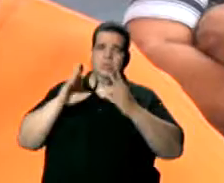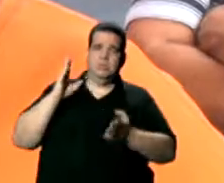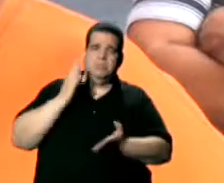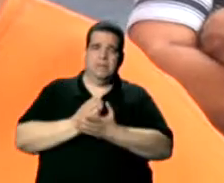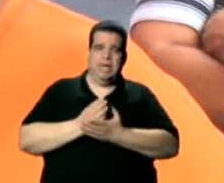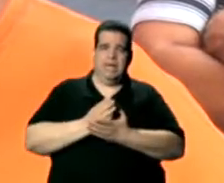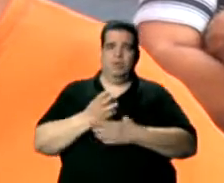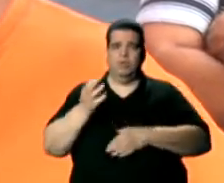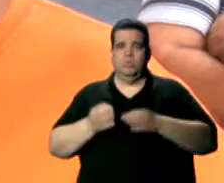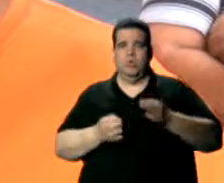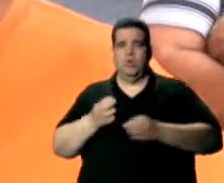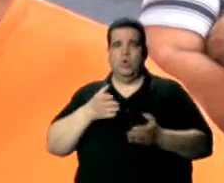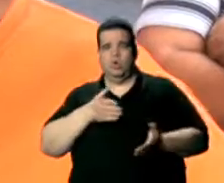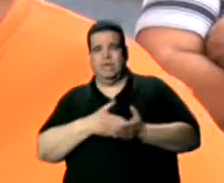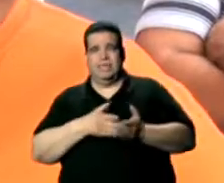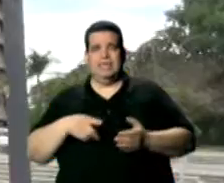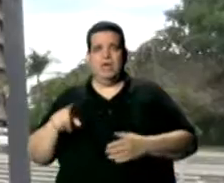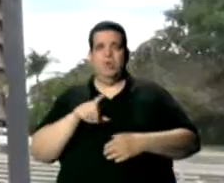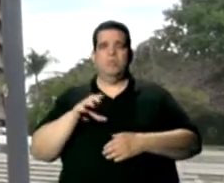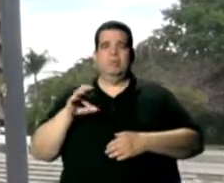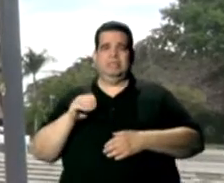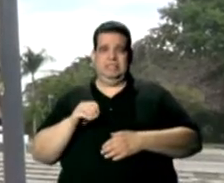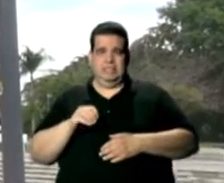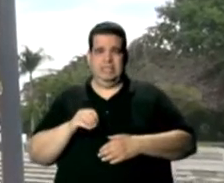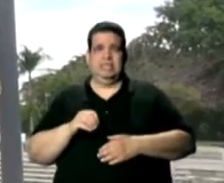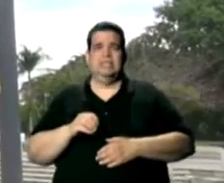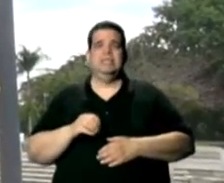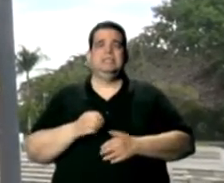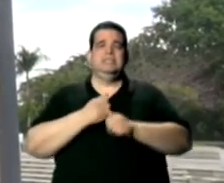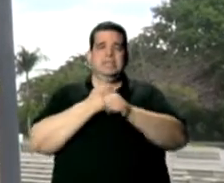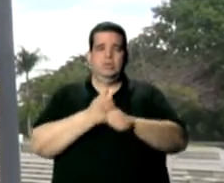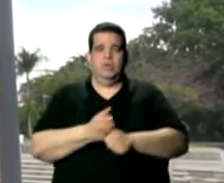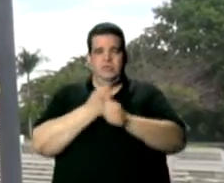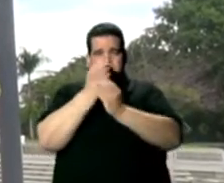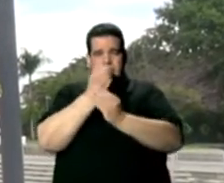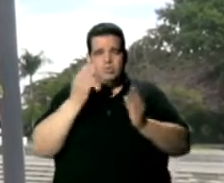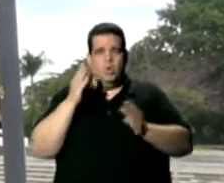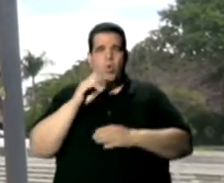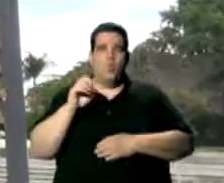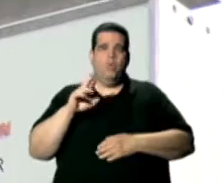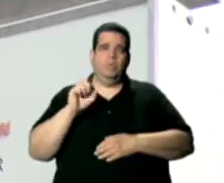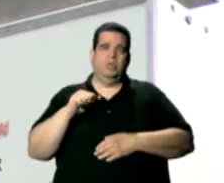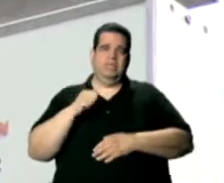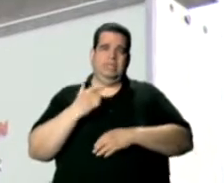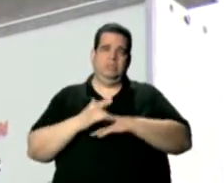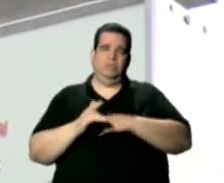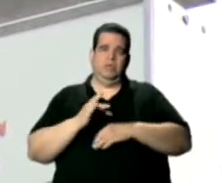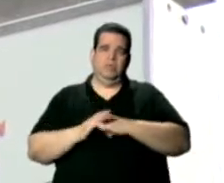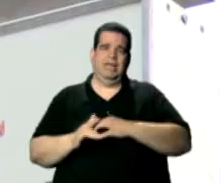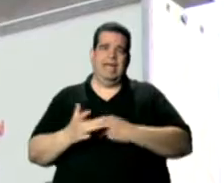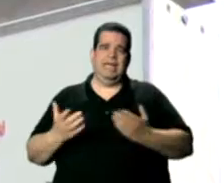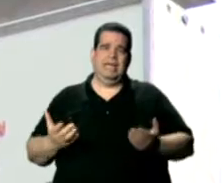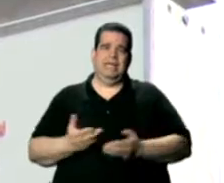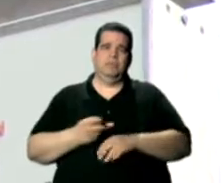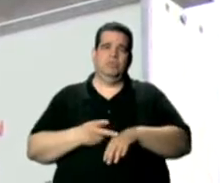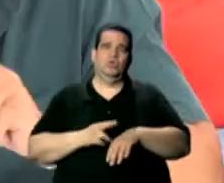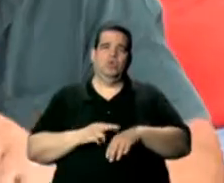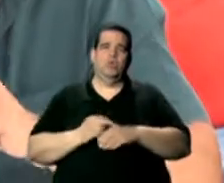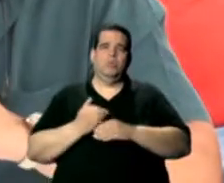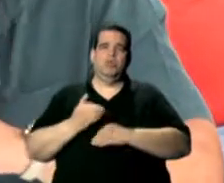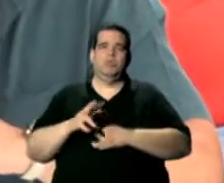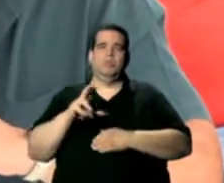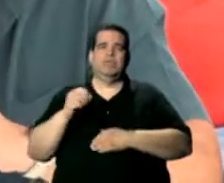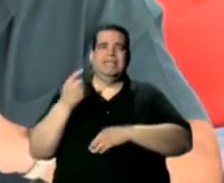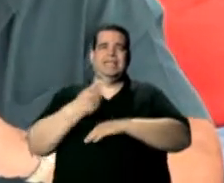de asista en los tribunales contra estas compañías. De acuerdo a la información, Uber podría estar disponible en la isla en los